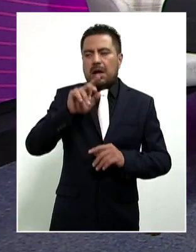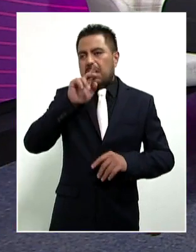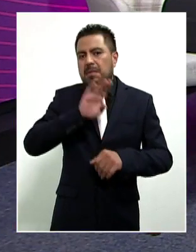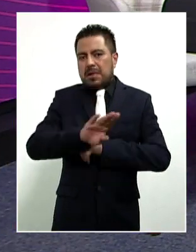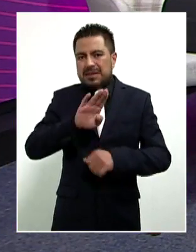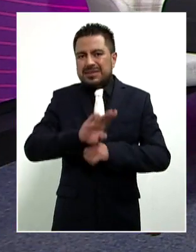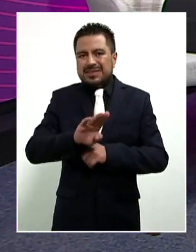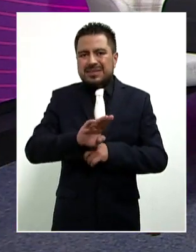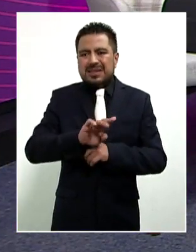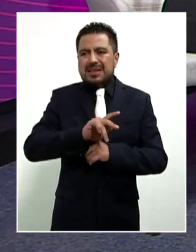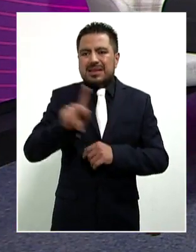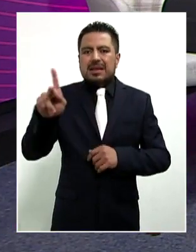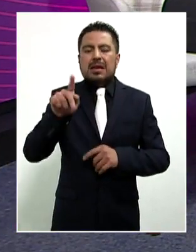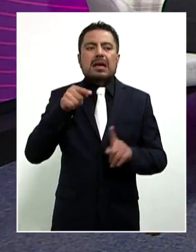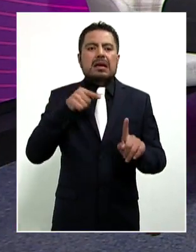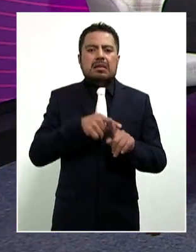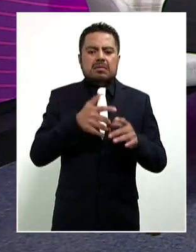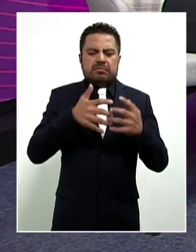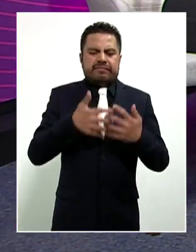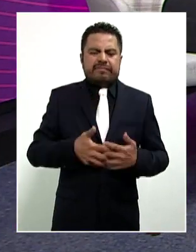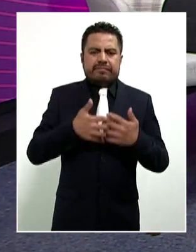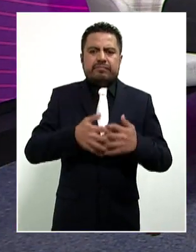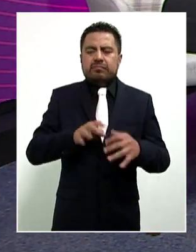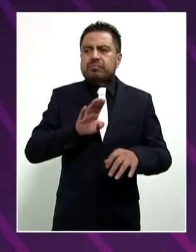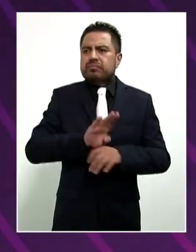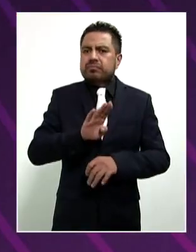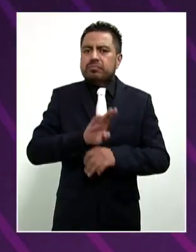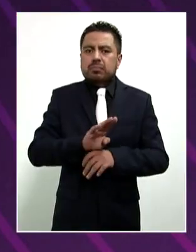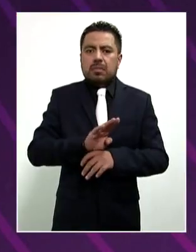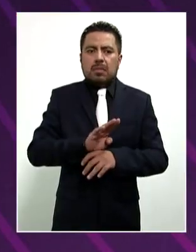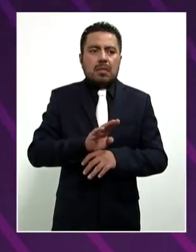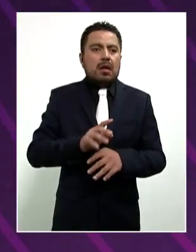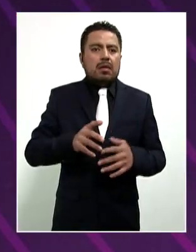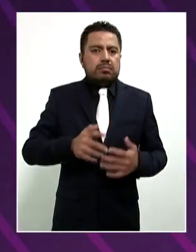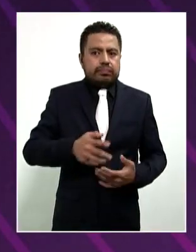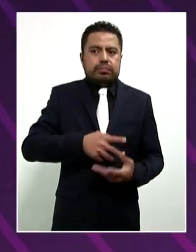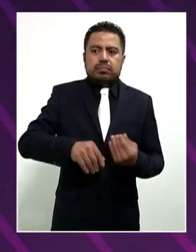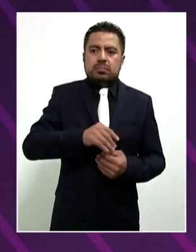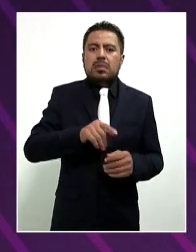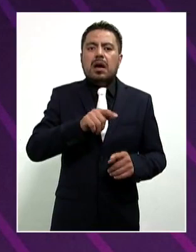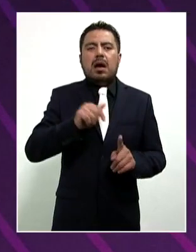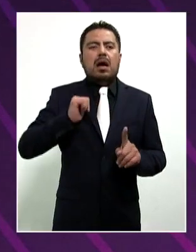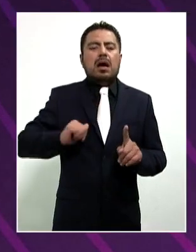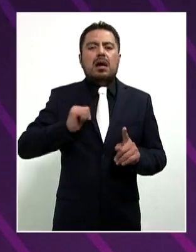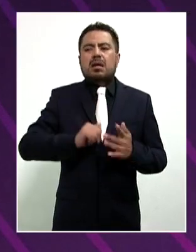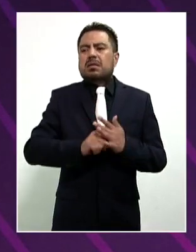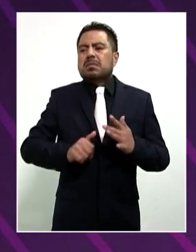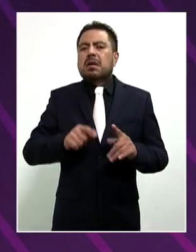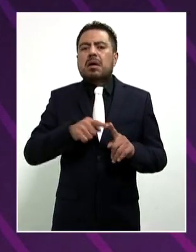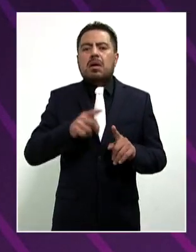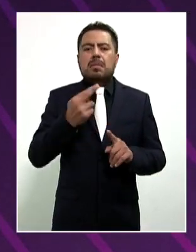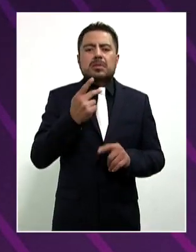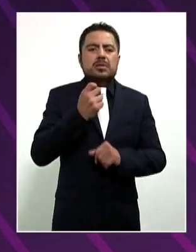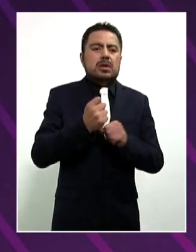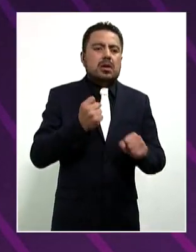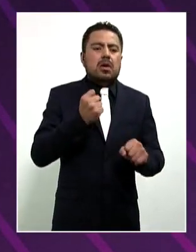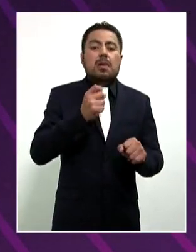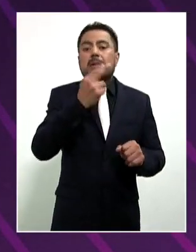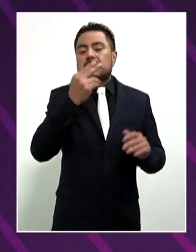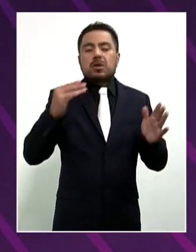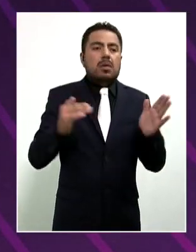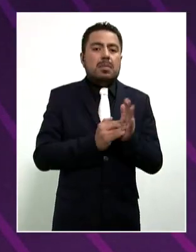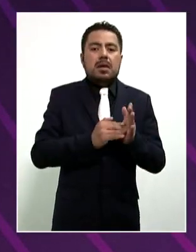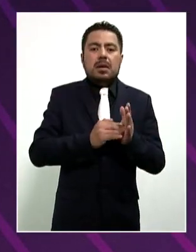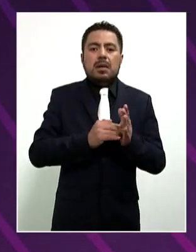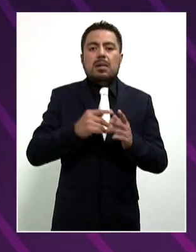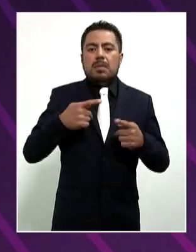en Brasil es el motor de la economía brasileña, y Sao Paulo era una aldea de 25,000 personas a fines del siglo XIX,